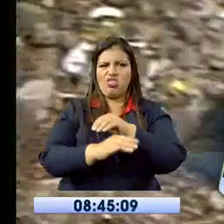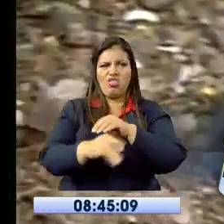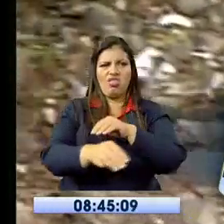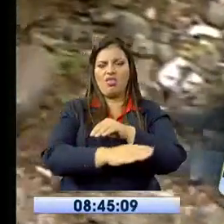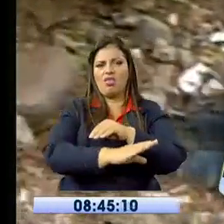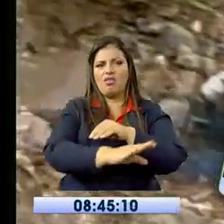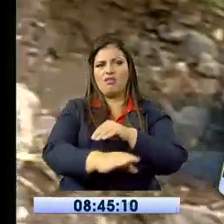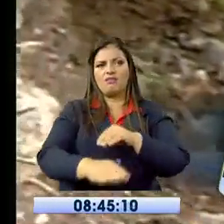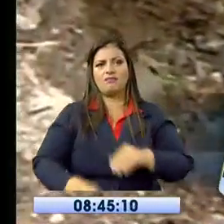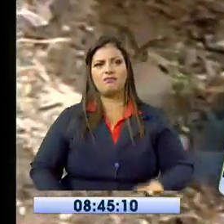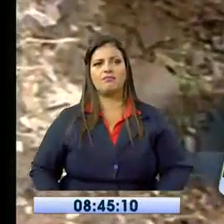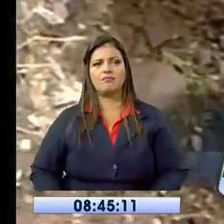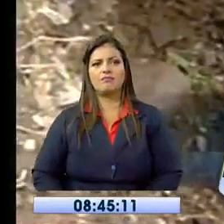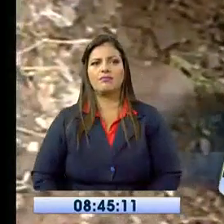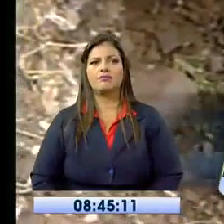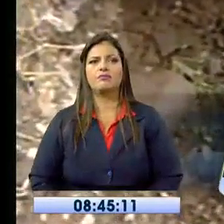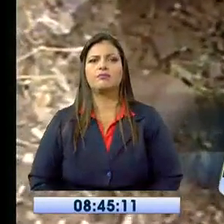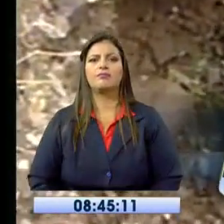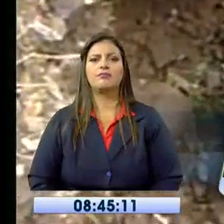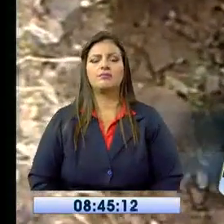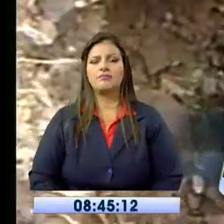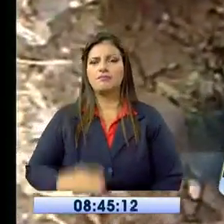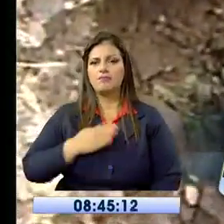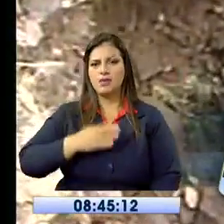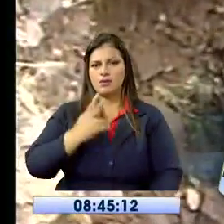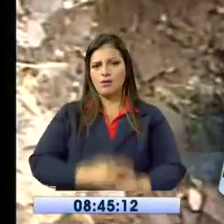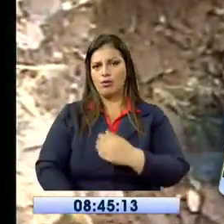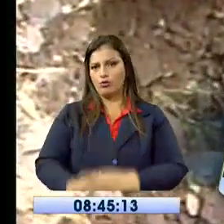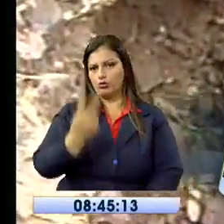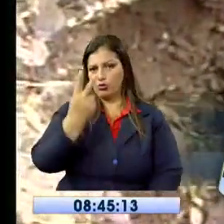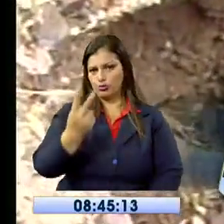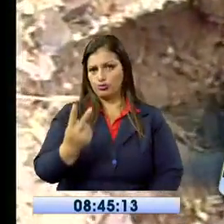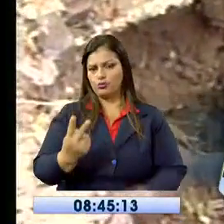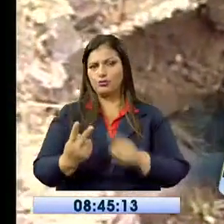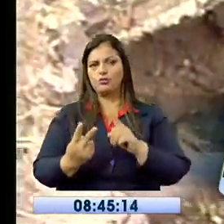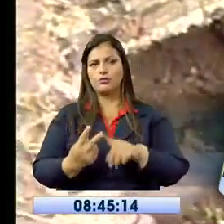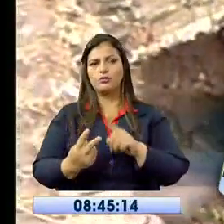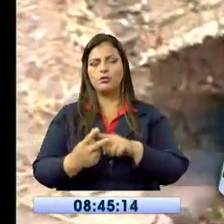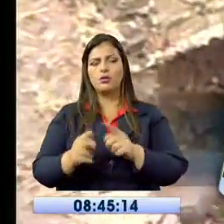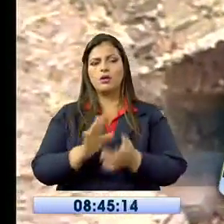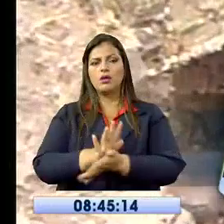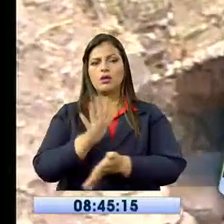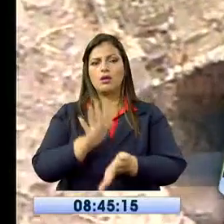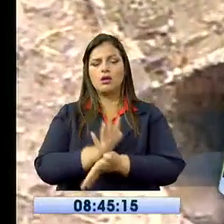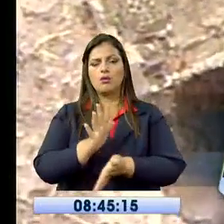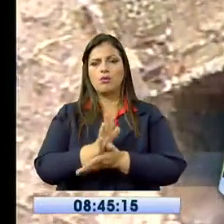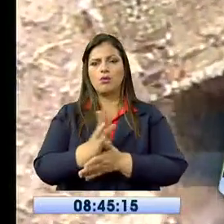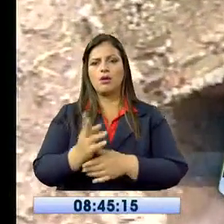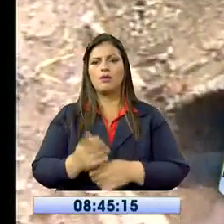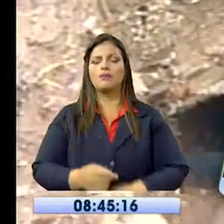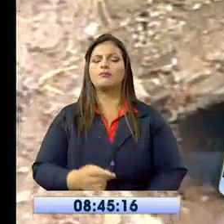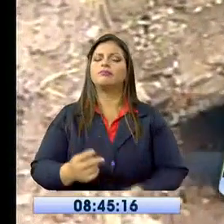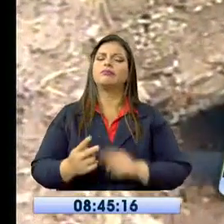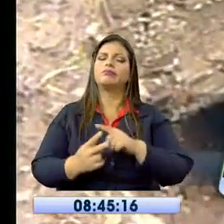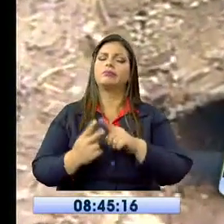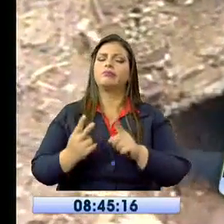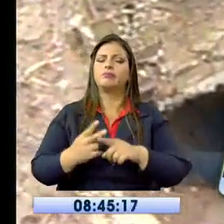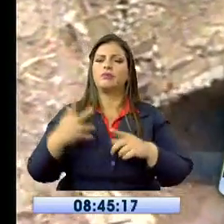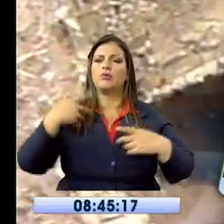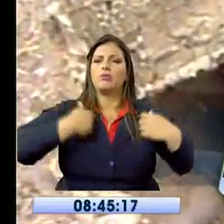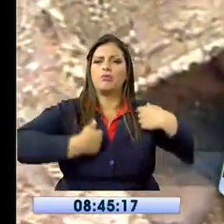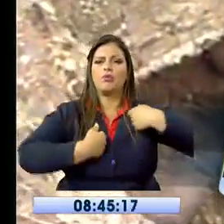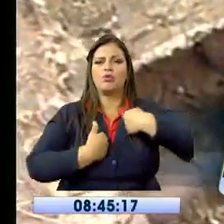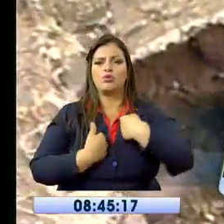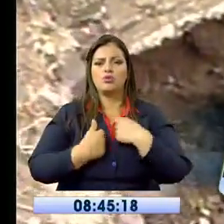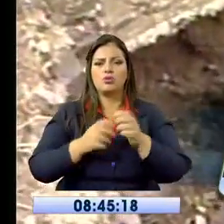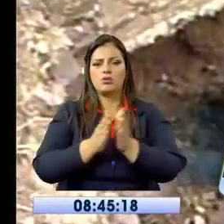es. Sí, la mochila de los dos, los bebés, de que está de quinto y segundo, se me la ha hecho una sola abajo la mochila de los bebés.